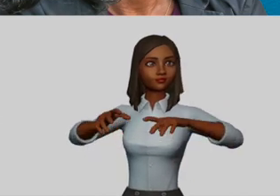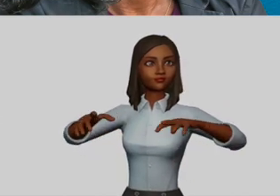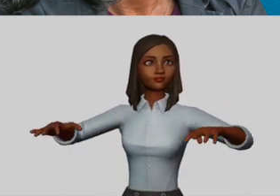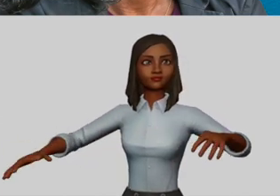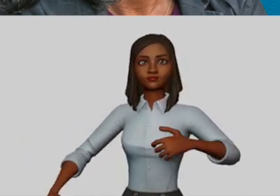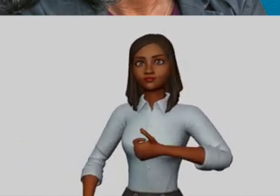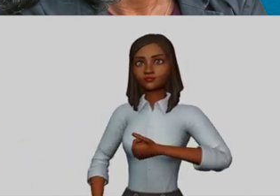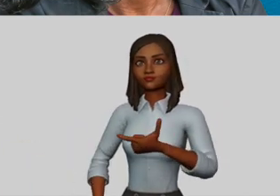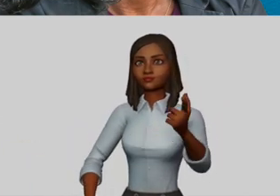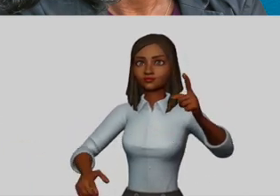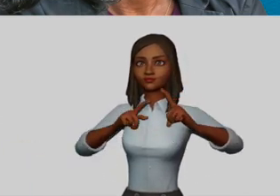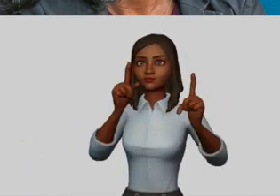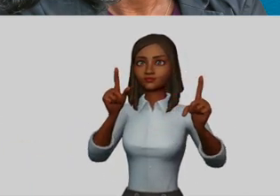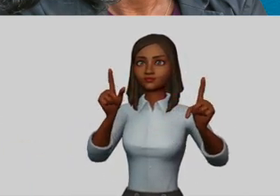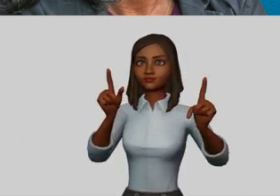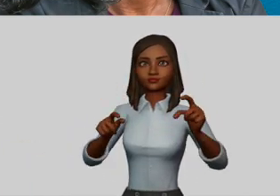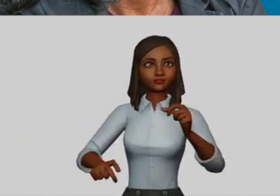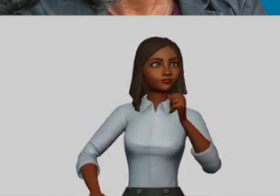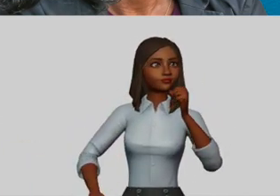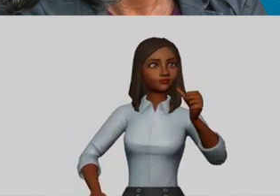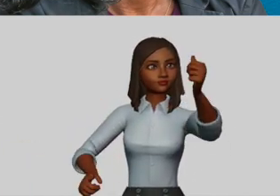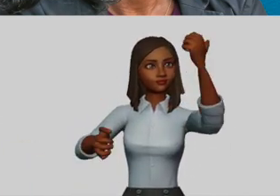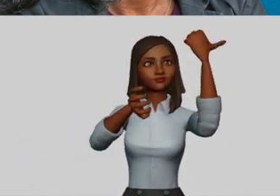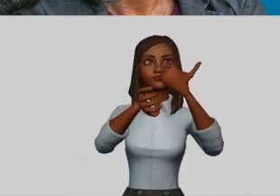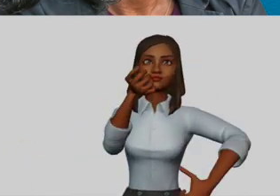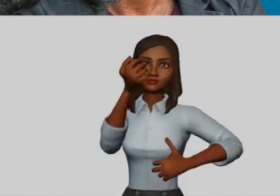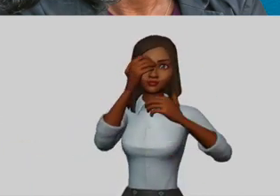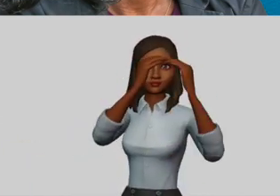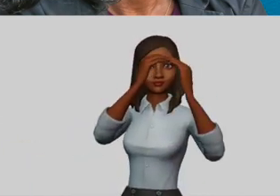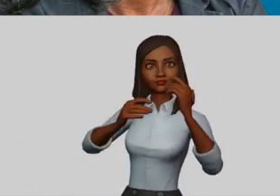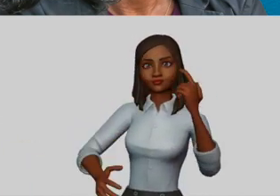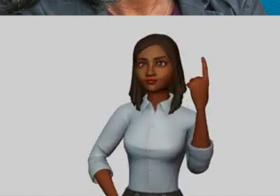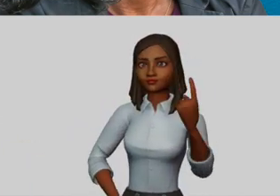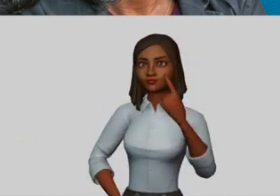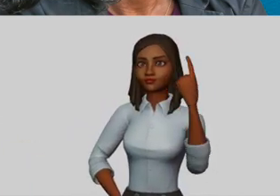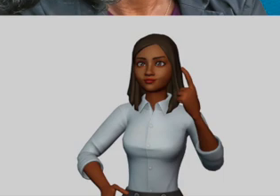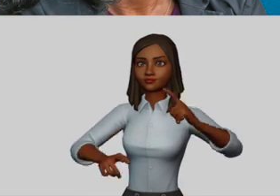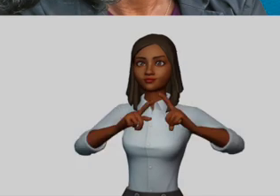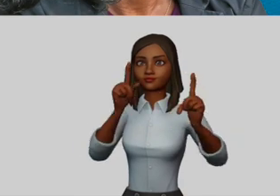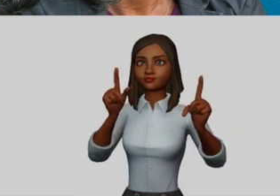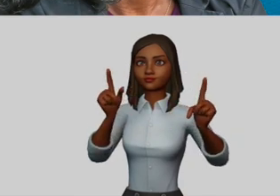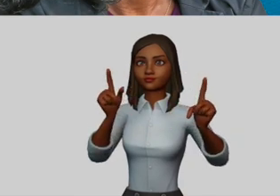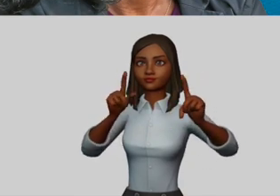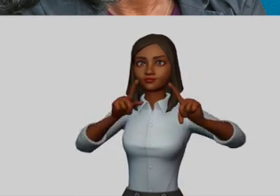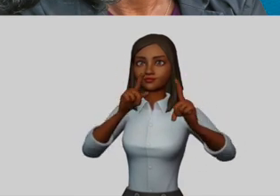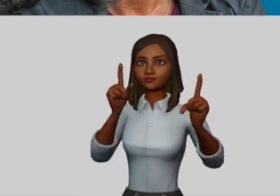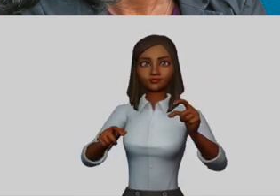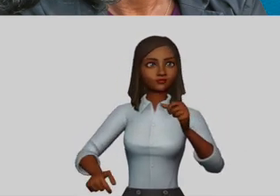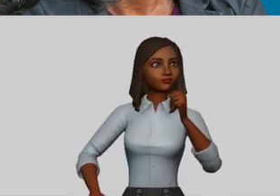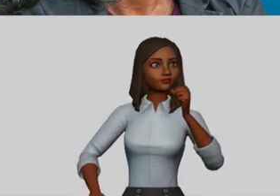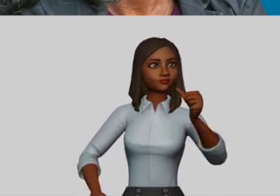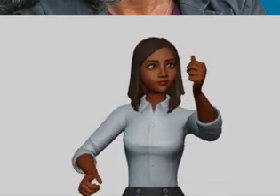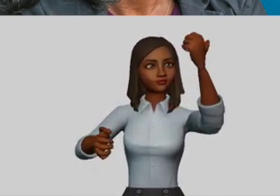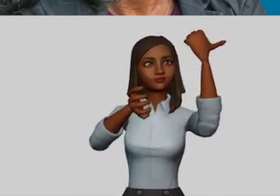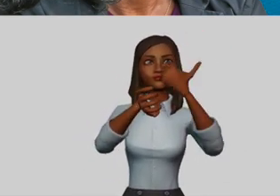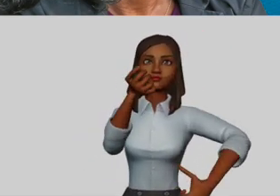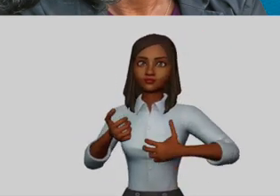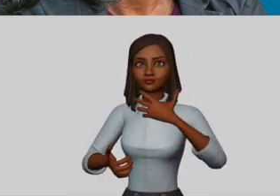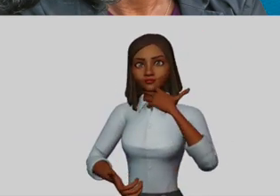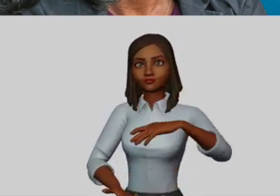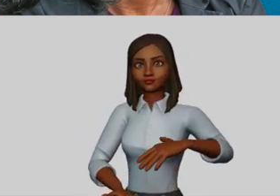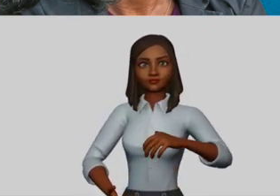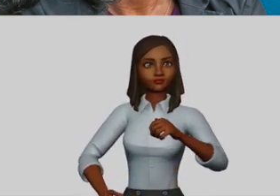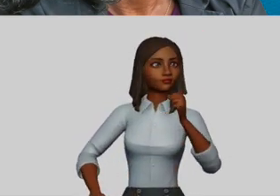dijimos en la duración de esta conversación, porque de verdad nosotros hay